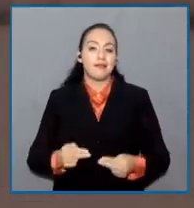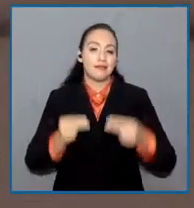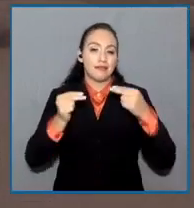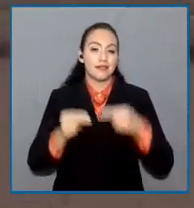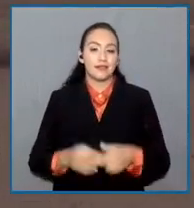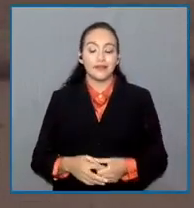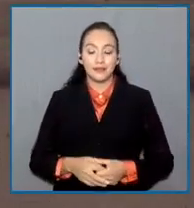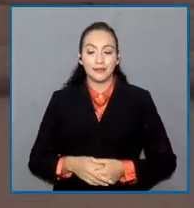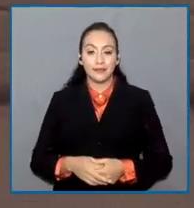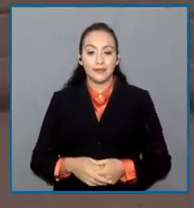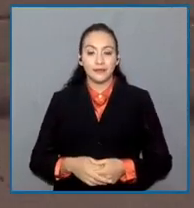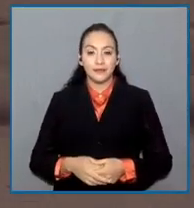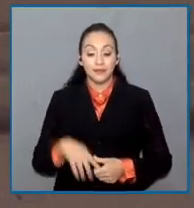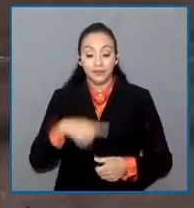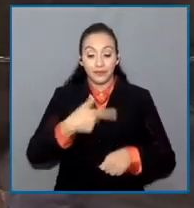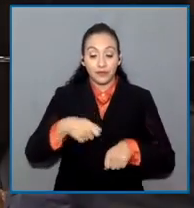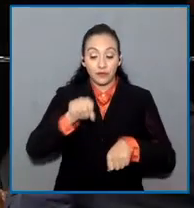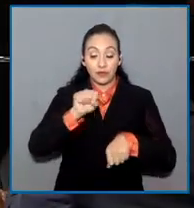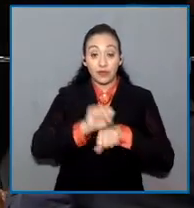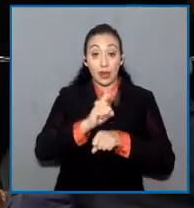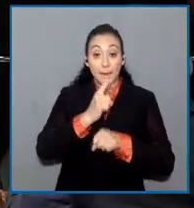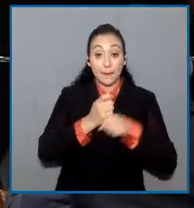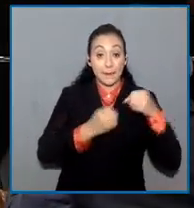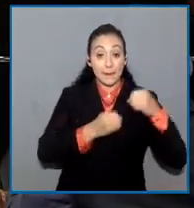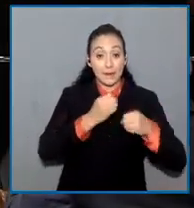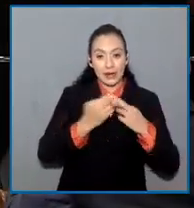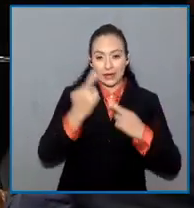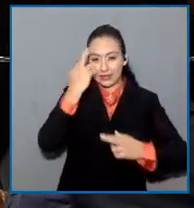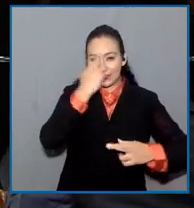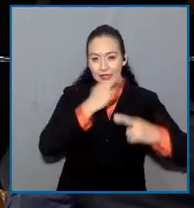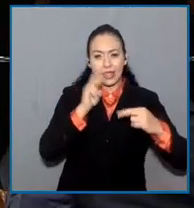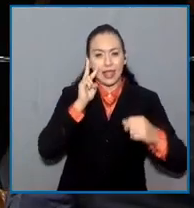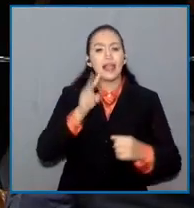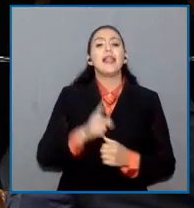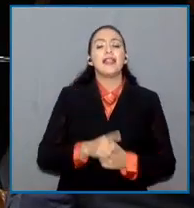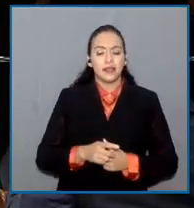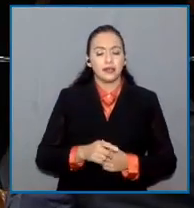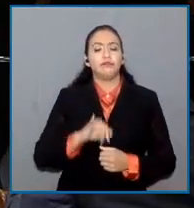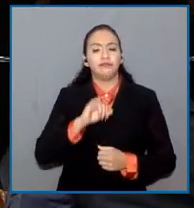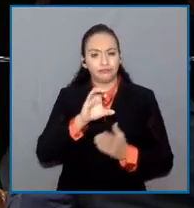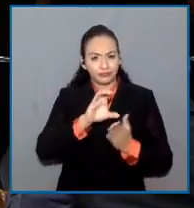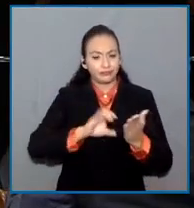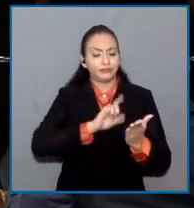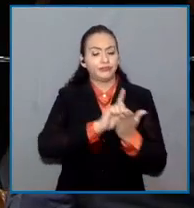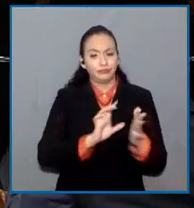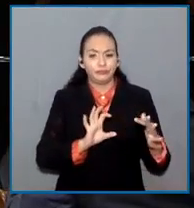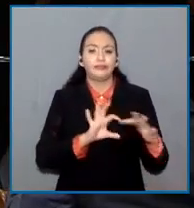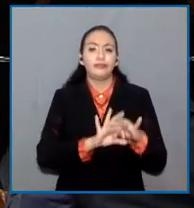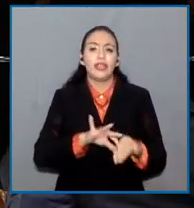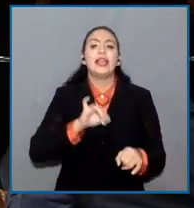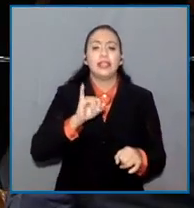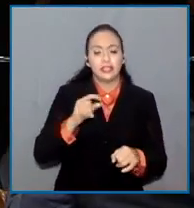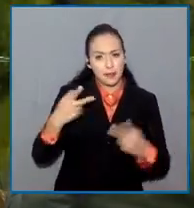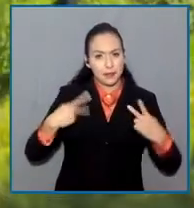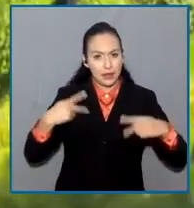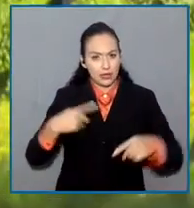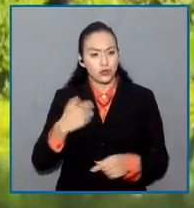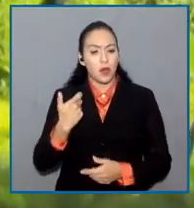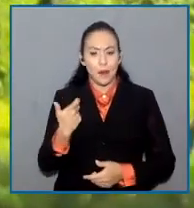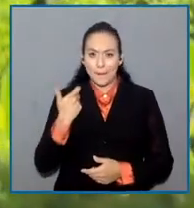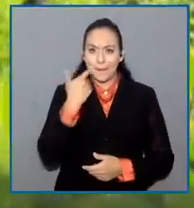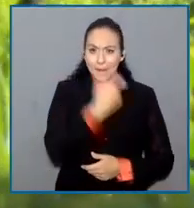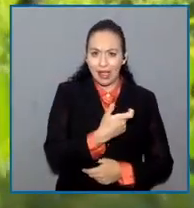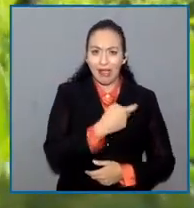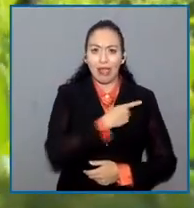Esta semana, la primera sala de la Corte resolvió que es constitucional la condición de cumplir con las obligaciones de deudor alimentario durante la